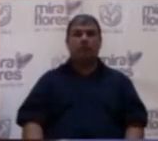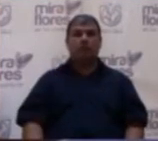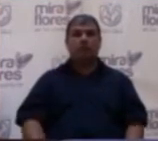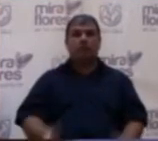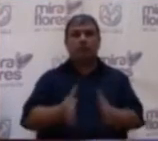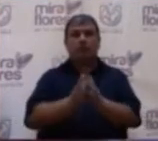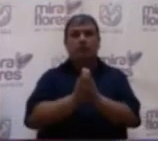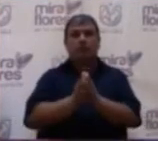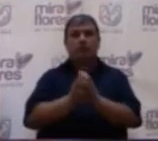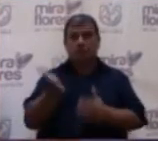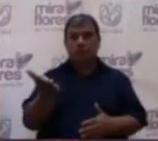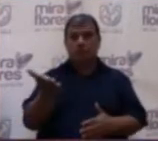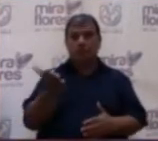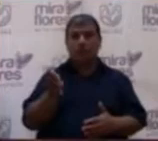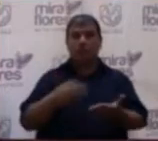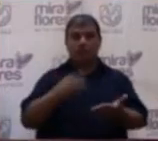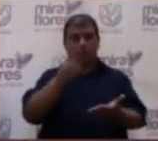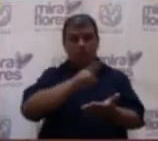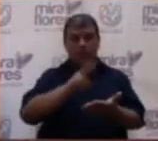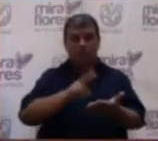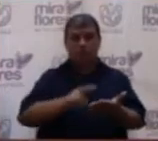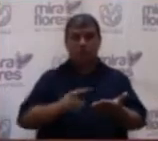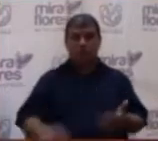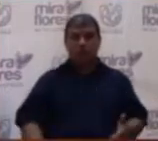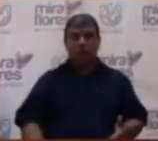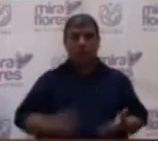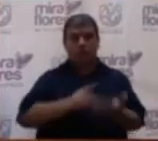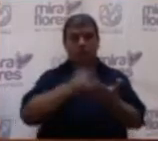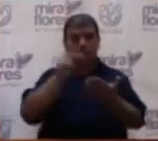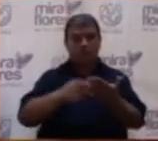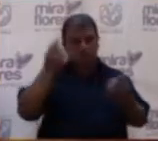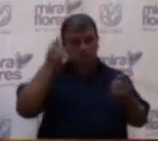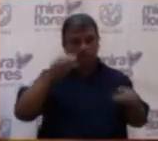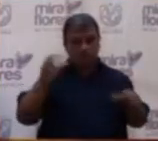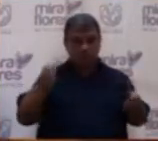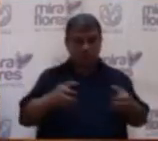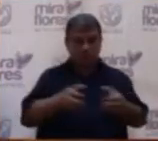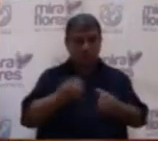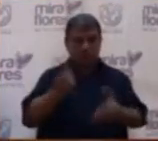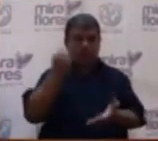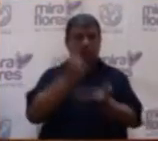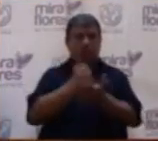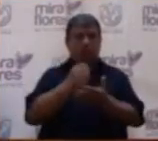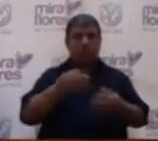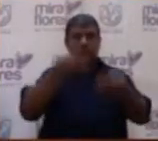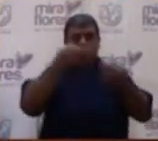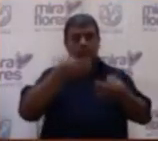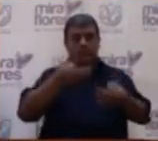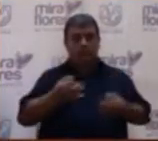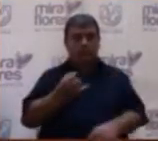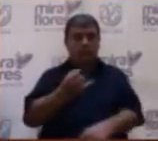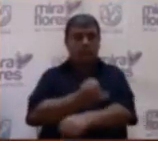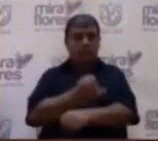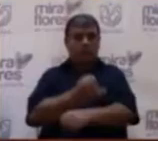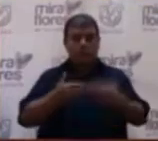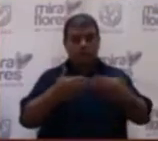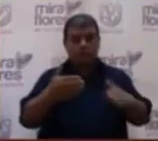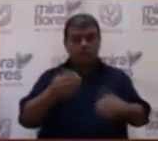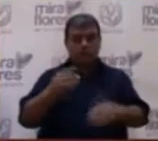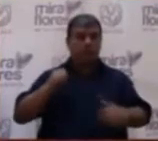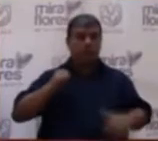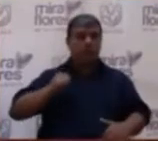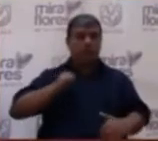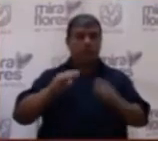por favor adelante si puedes leer a las unidad proyecto de acuerdo del consejo que apruebe el presupuesto institucional de apertura de la